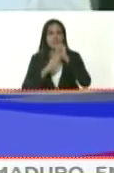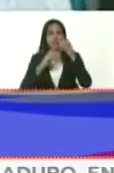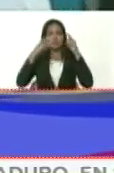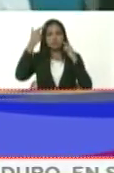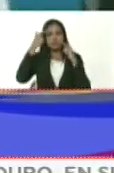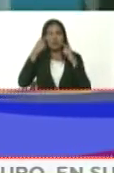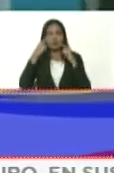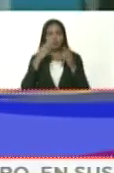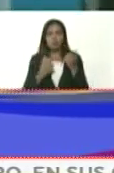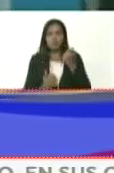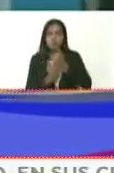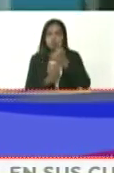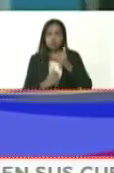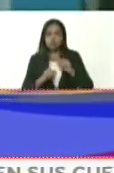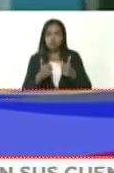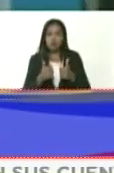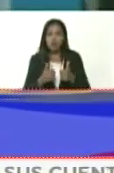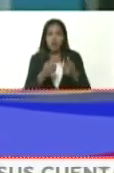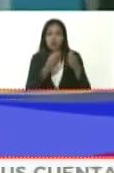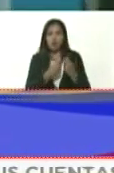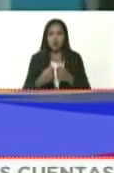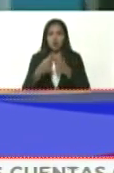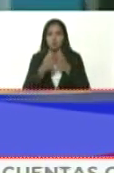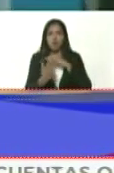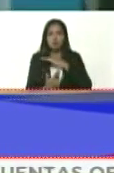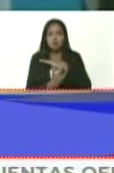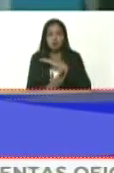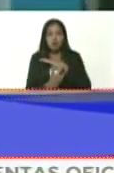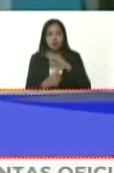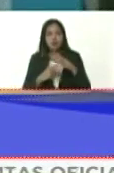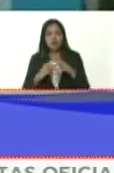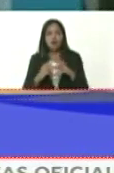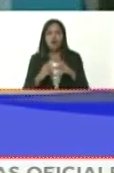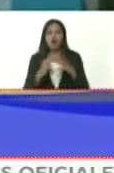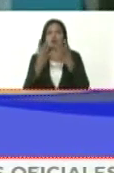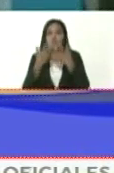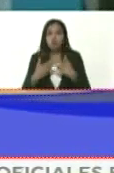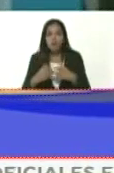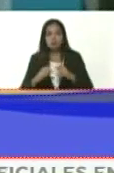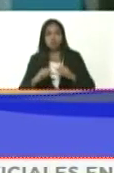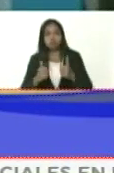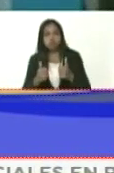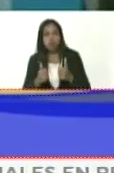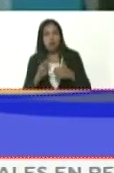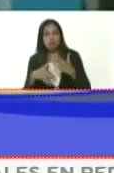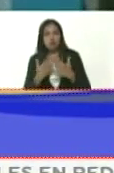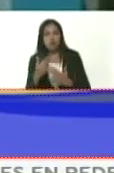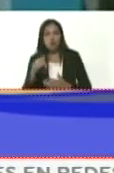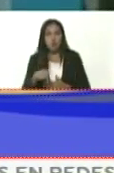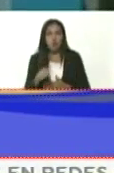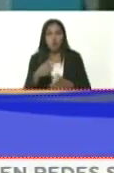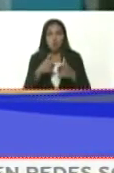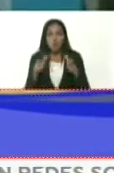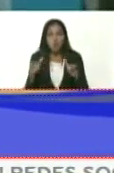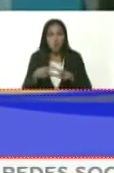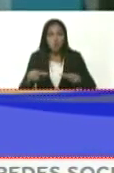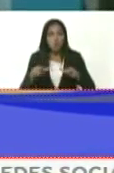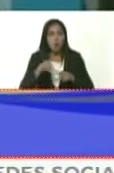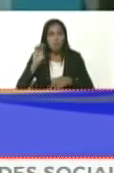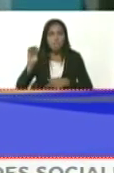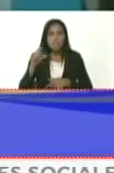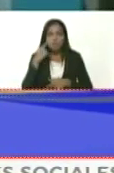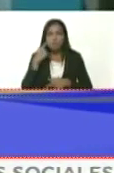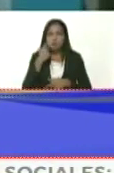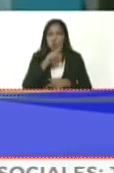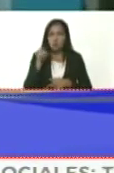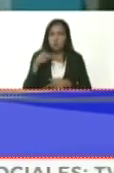echaron bases económicas, tecnológicas, industriales que están hoy a lo largo y ancho del país. Fíjense